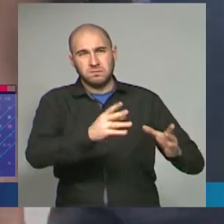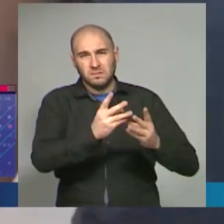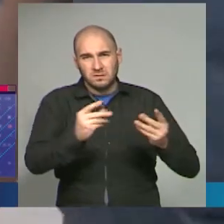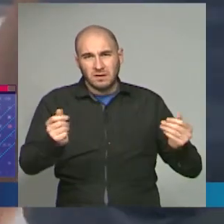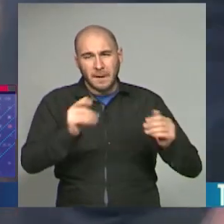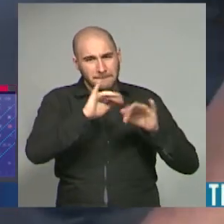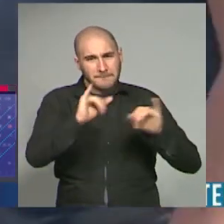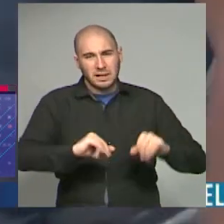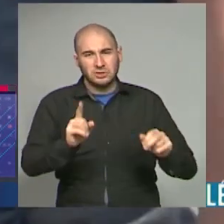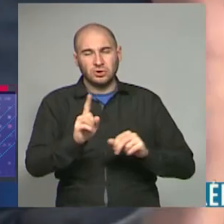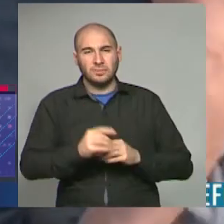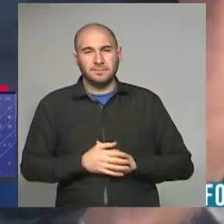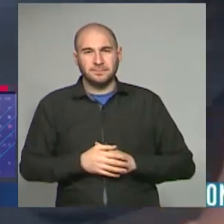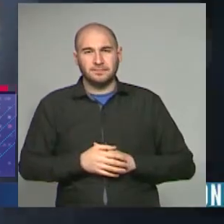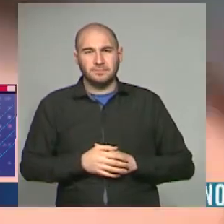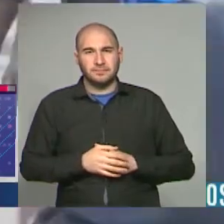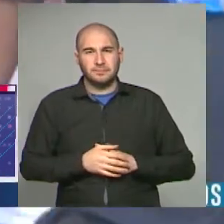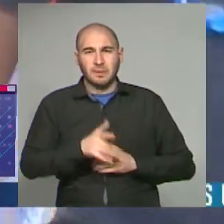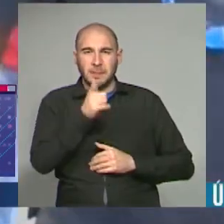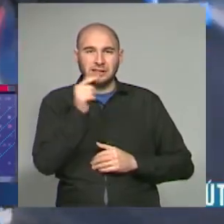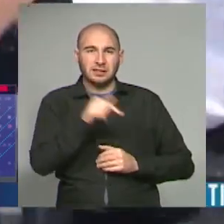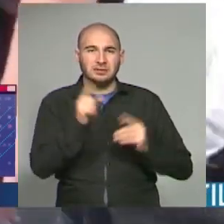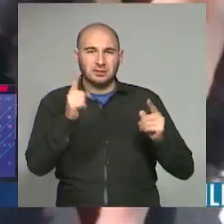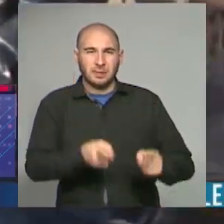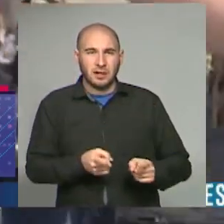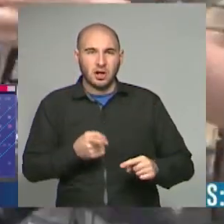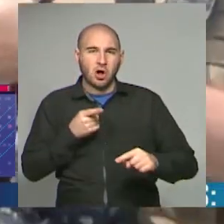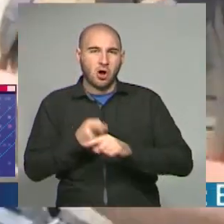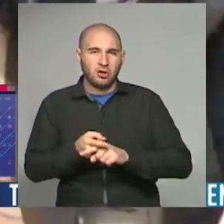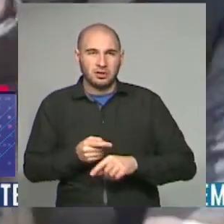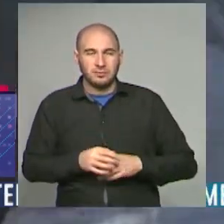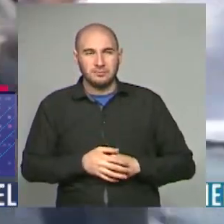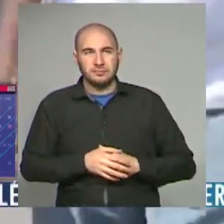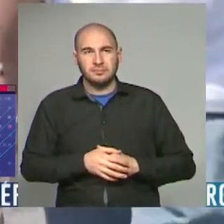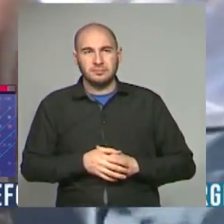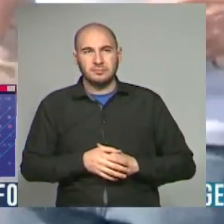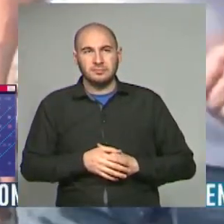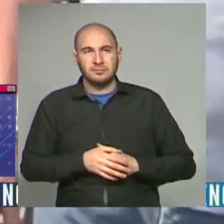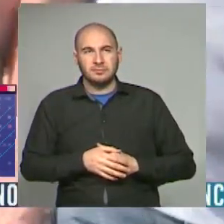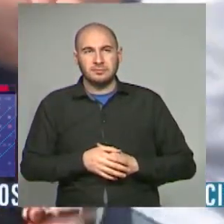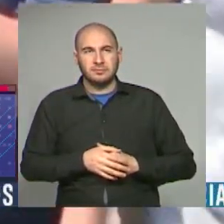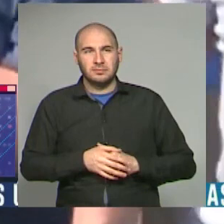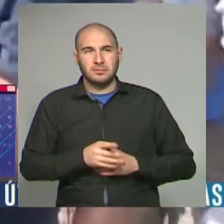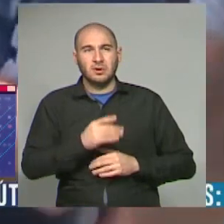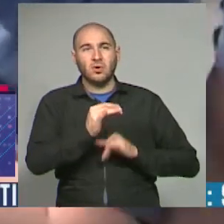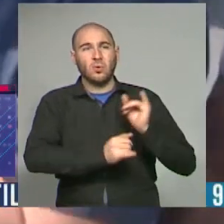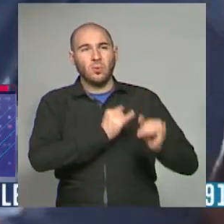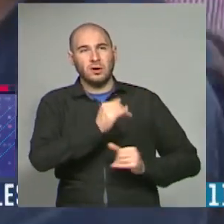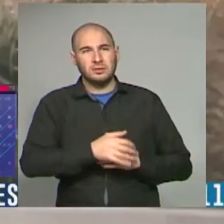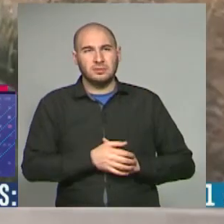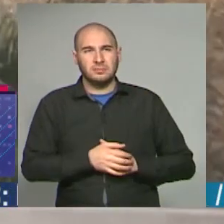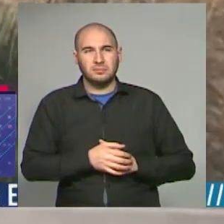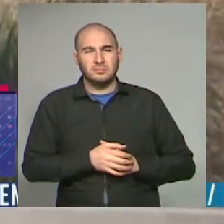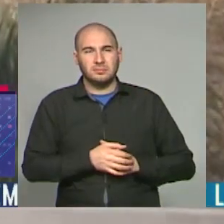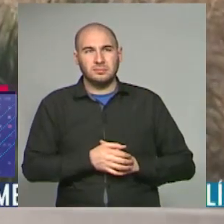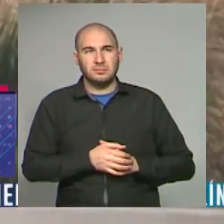movilizarse pacíficamente y creo que eso también le jugó bastante en contra. Se puede decir que